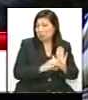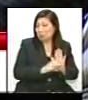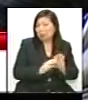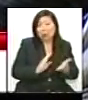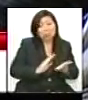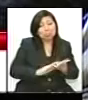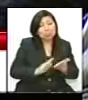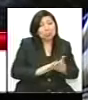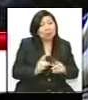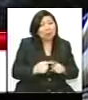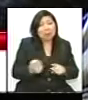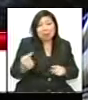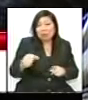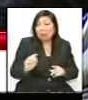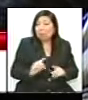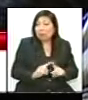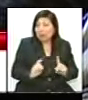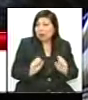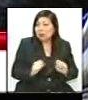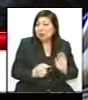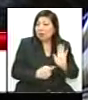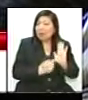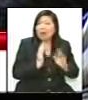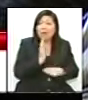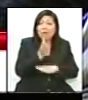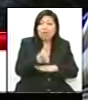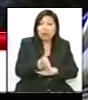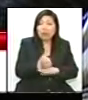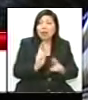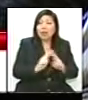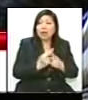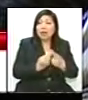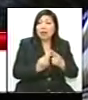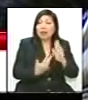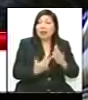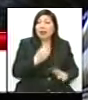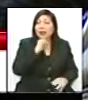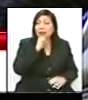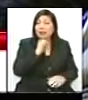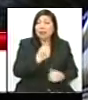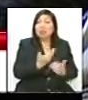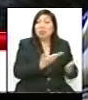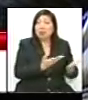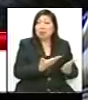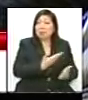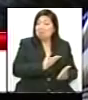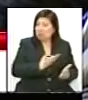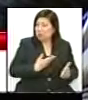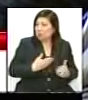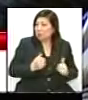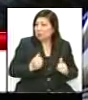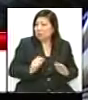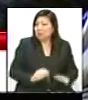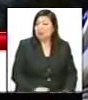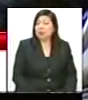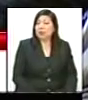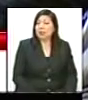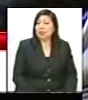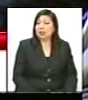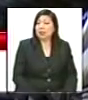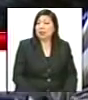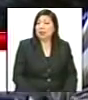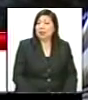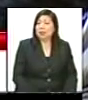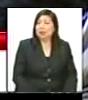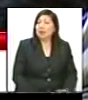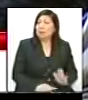disculpa de repente que no viene acá, pero sí estuvo presente en la reunión del 13 de diciembre donde fue invitado por el presidente, que está muy bien, de la misma manera.